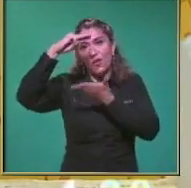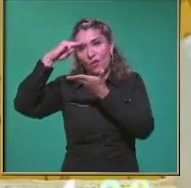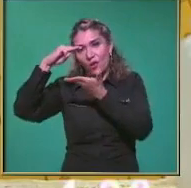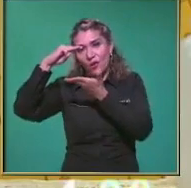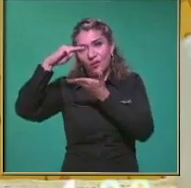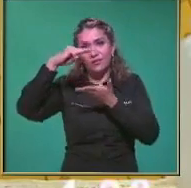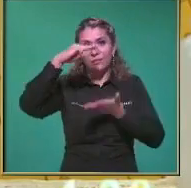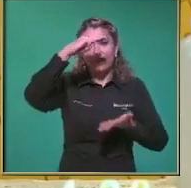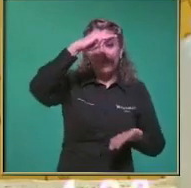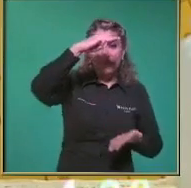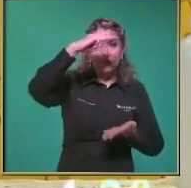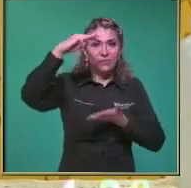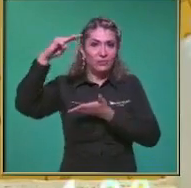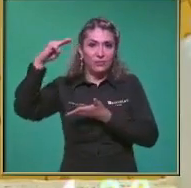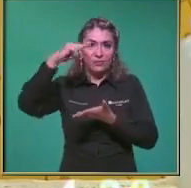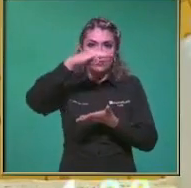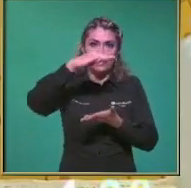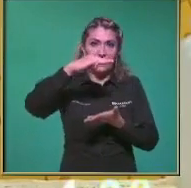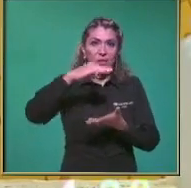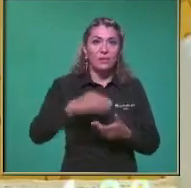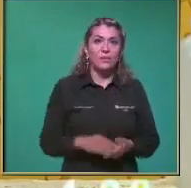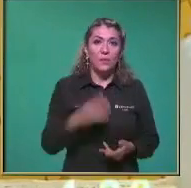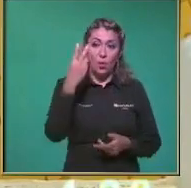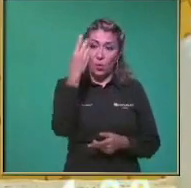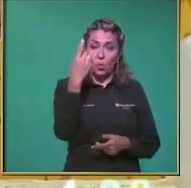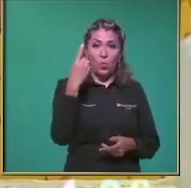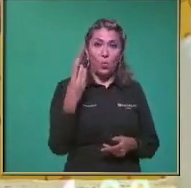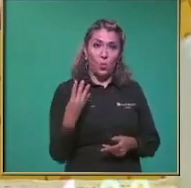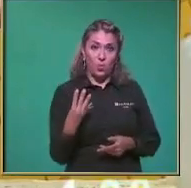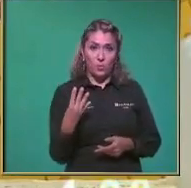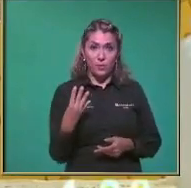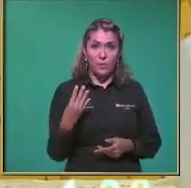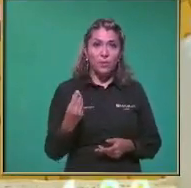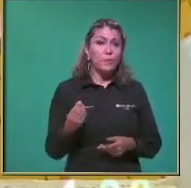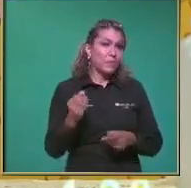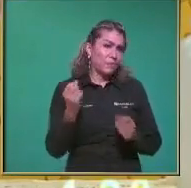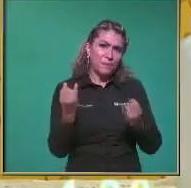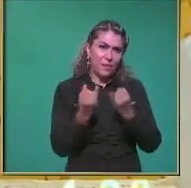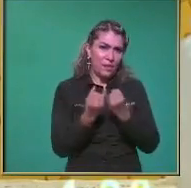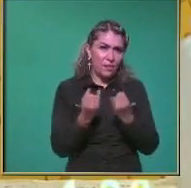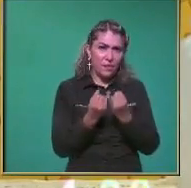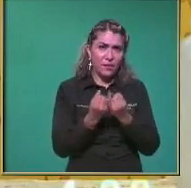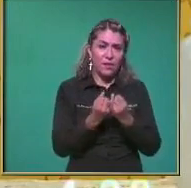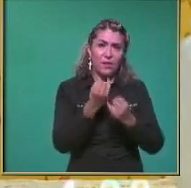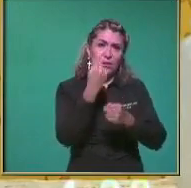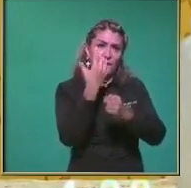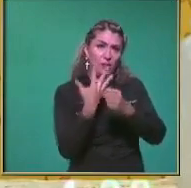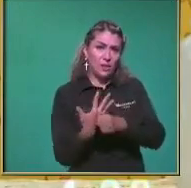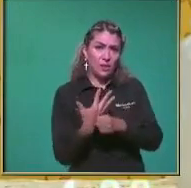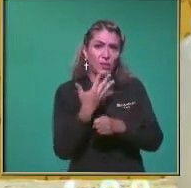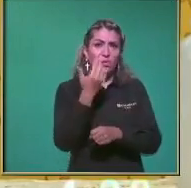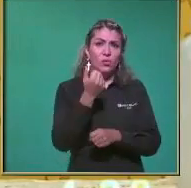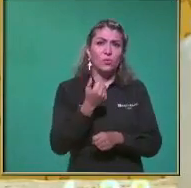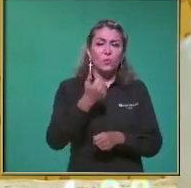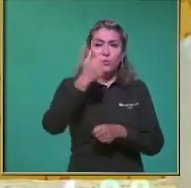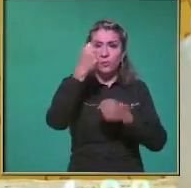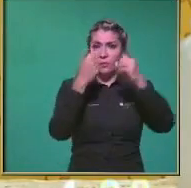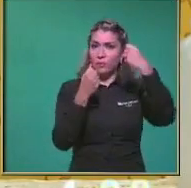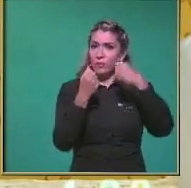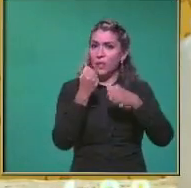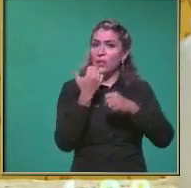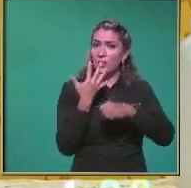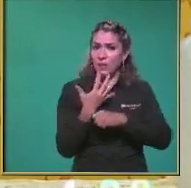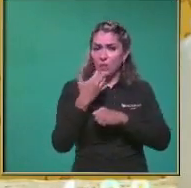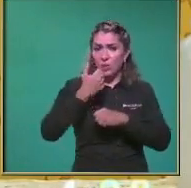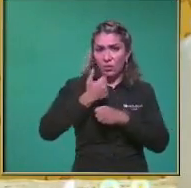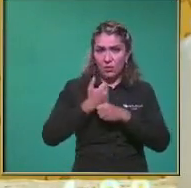tercio es más largo que un cuarto. ¿Podría hacer lo mismo con quintos, con séptimos, con novenos?